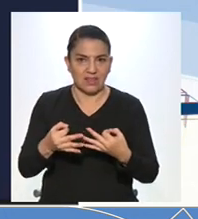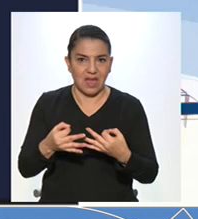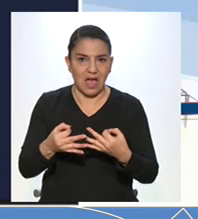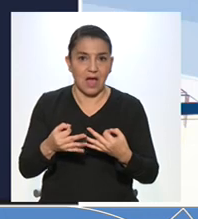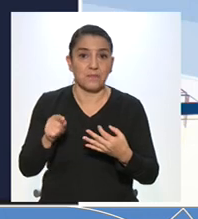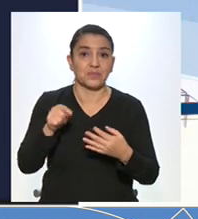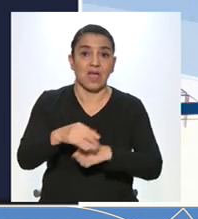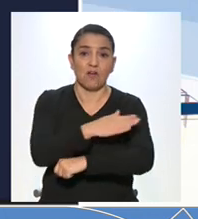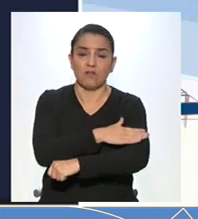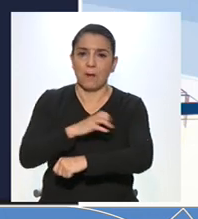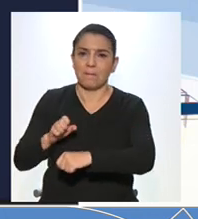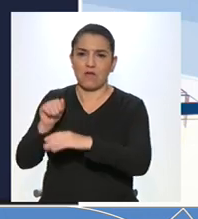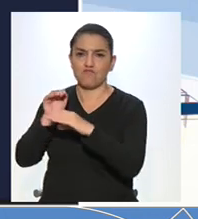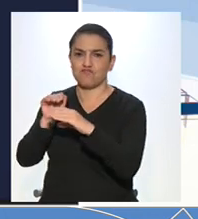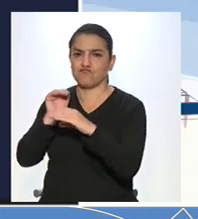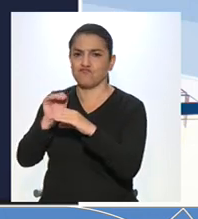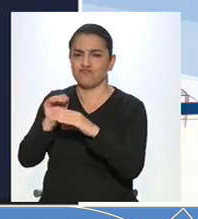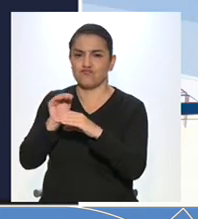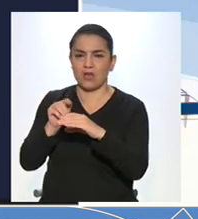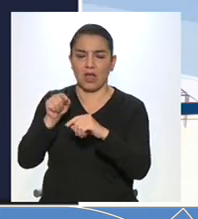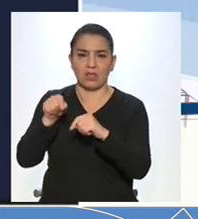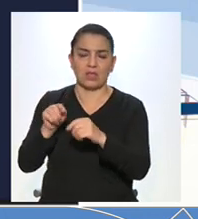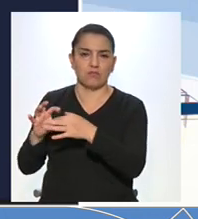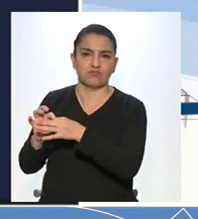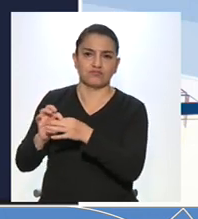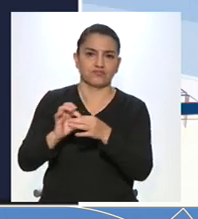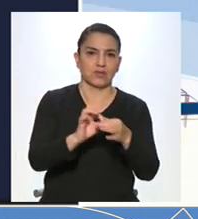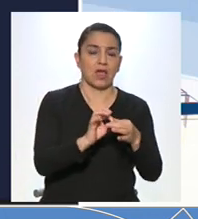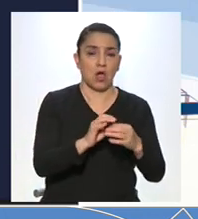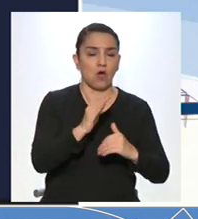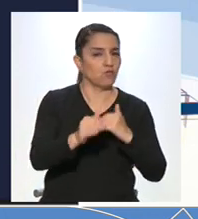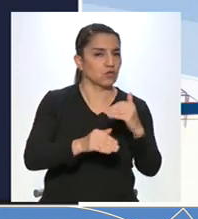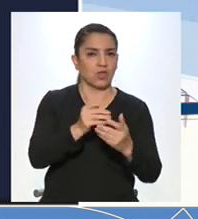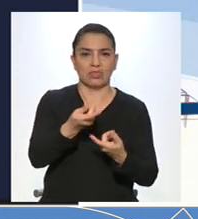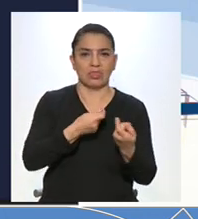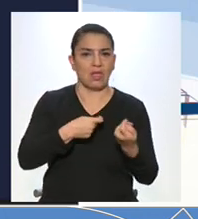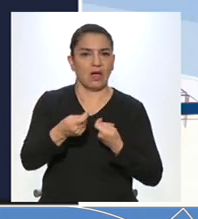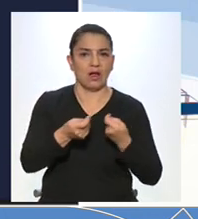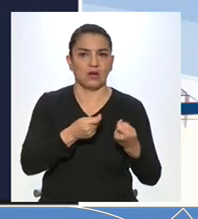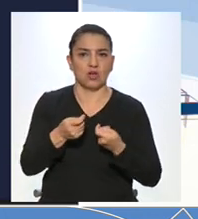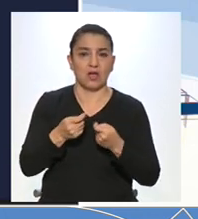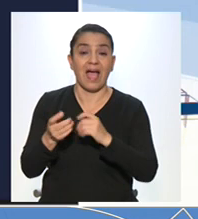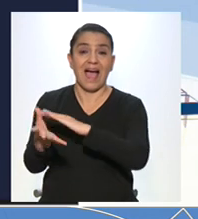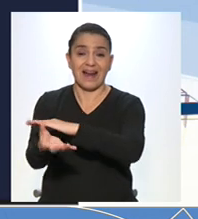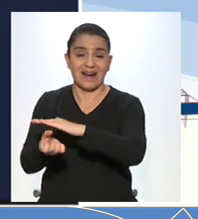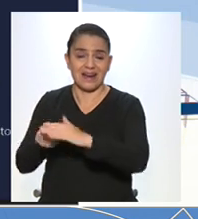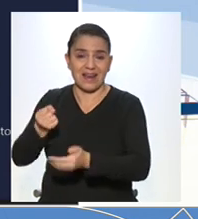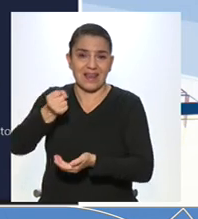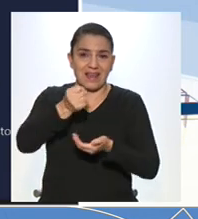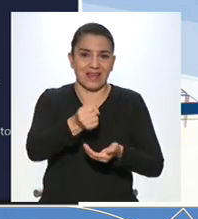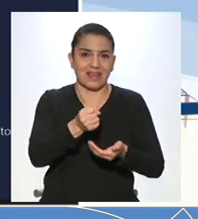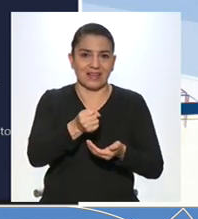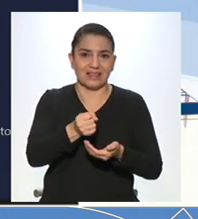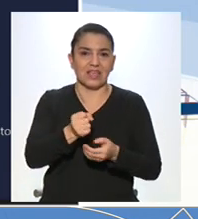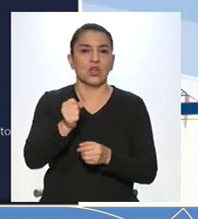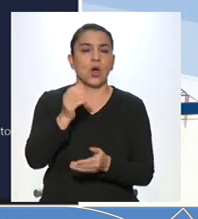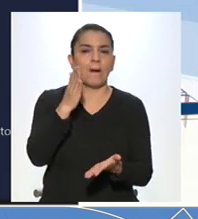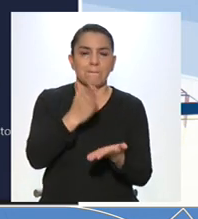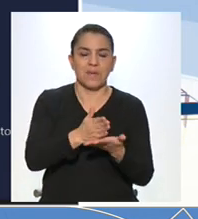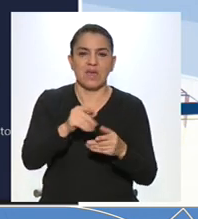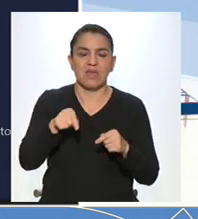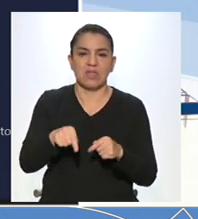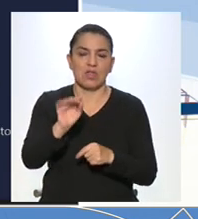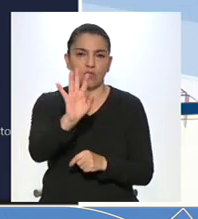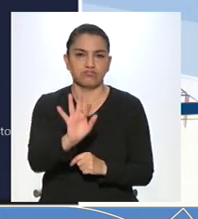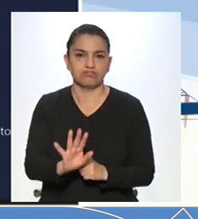termina por alterar significativamente el funcionamiento de los mercados financieros. Inicialmente, el retiro de los ahorros previsionales fue una medida de carácter excepcional por una